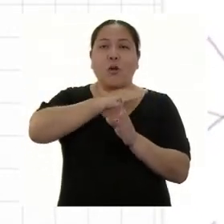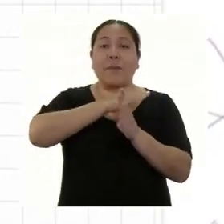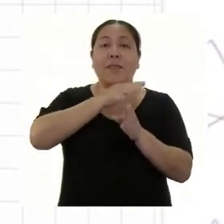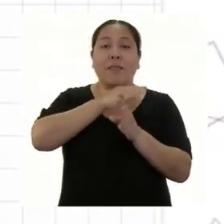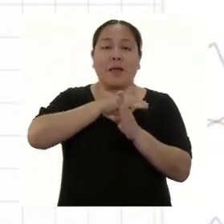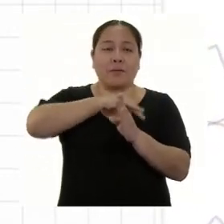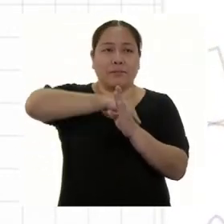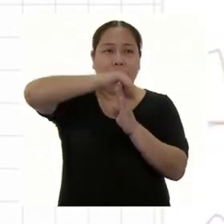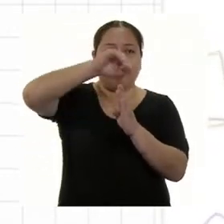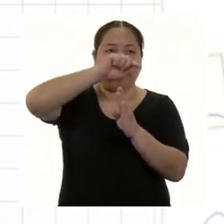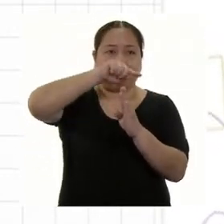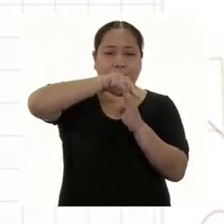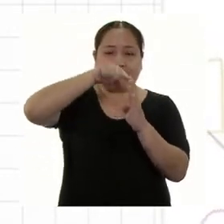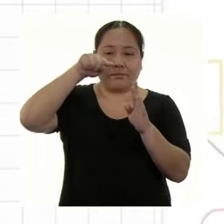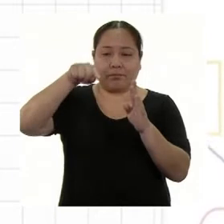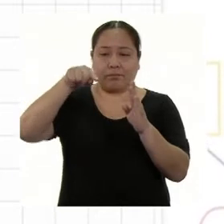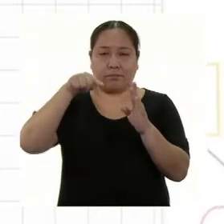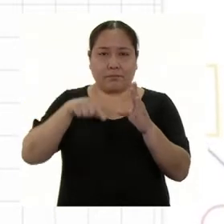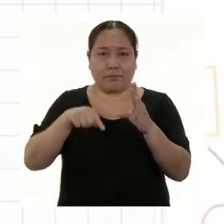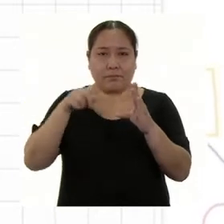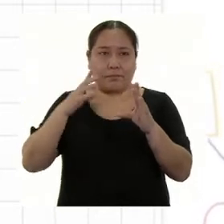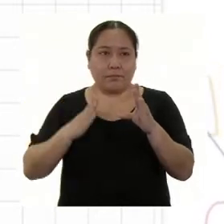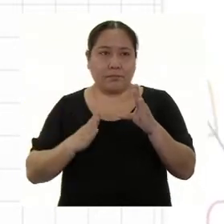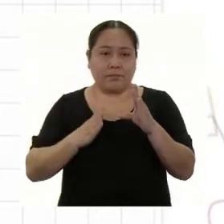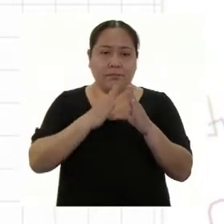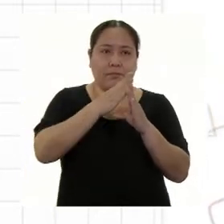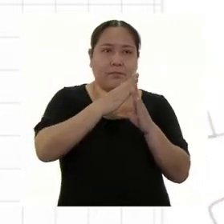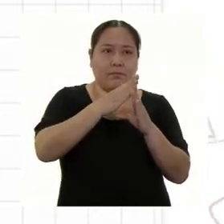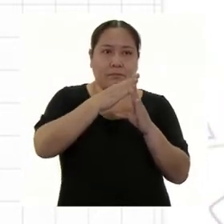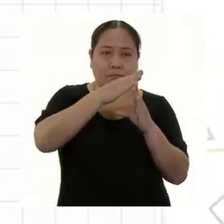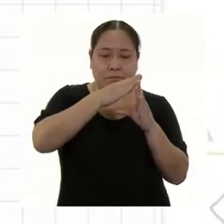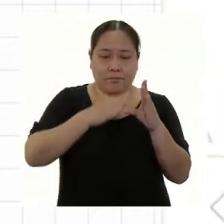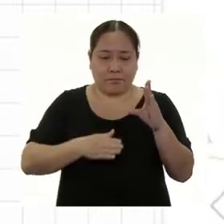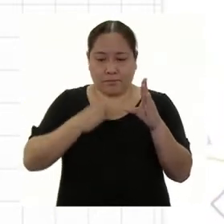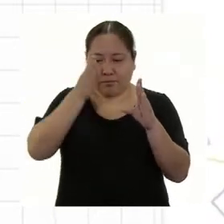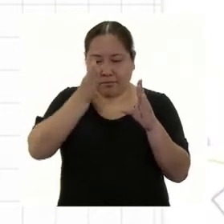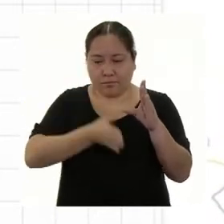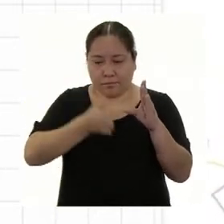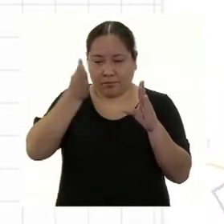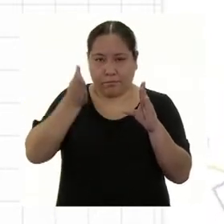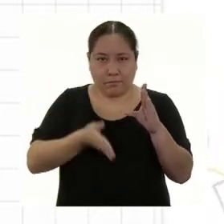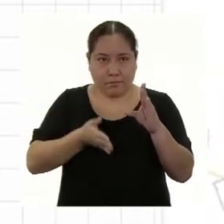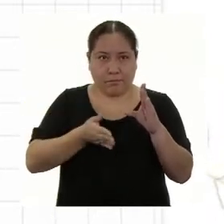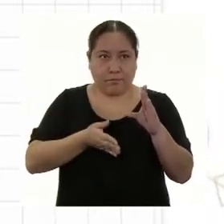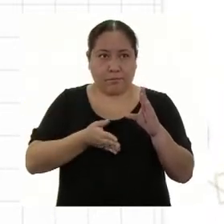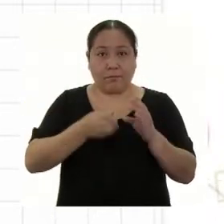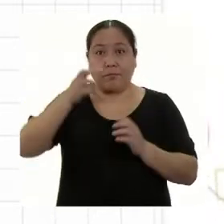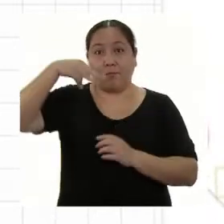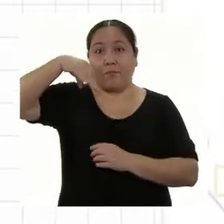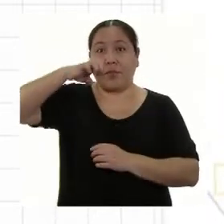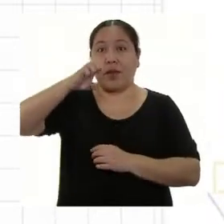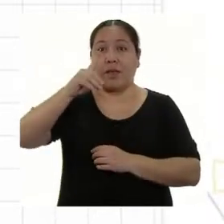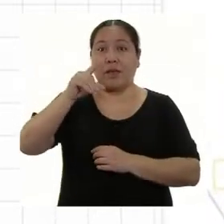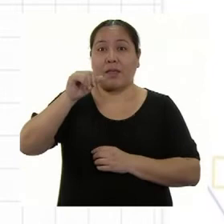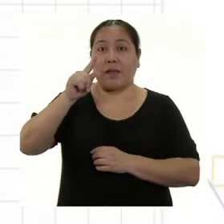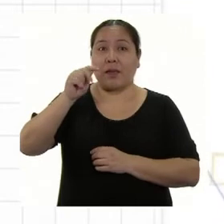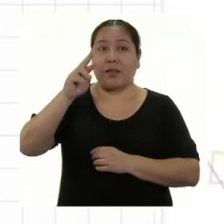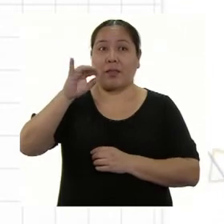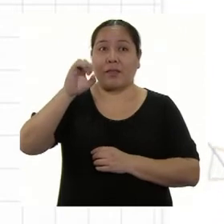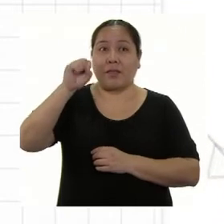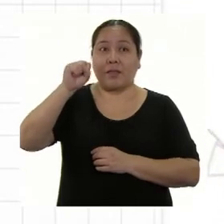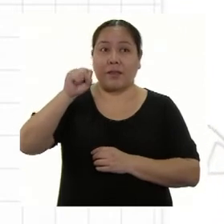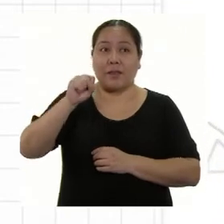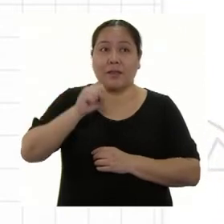segmentos. Luego, a partir de ellos, trazo una línea perpendicular, que es la mediatriz. Y en la intersección